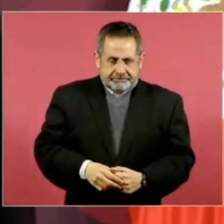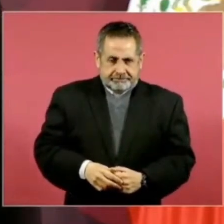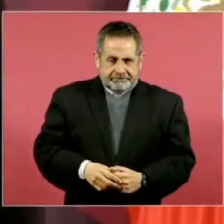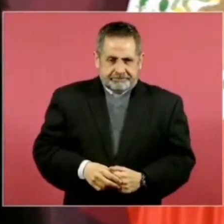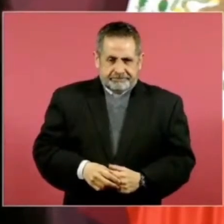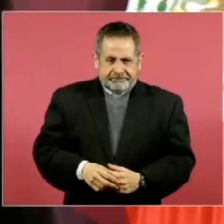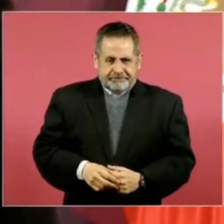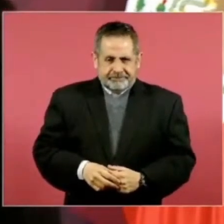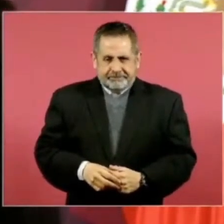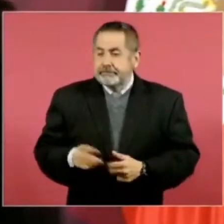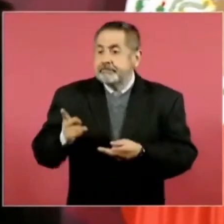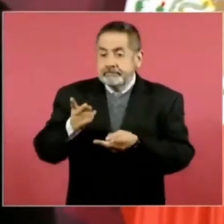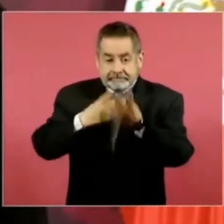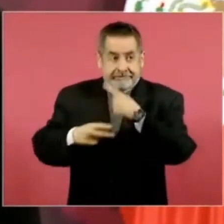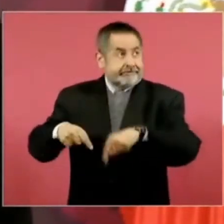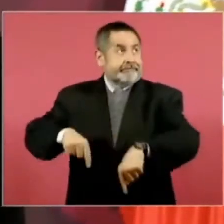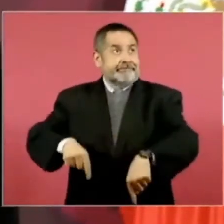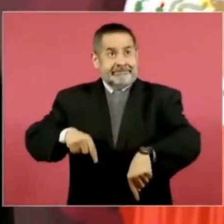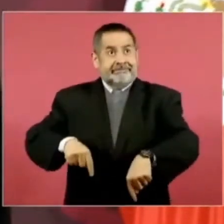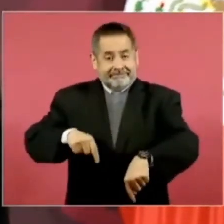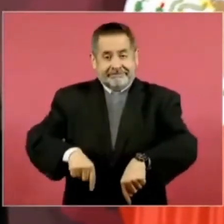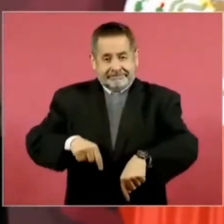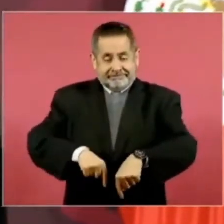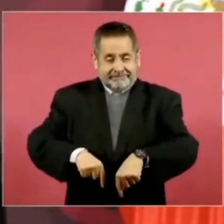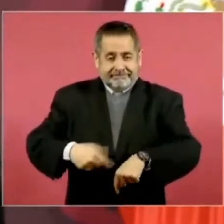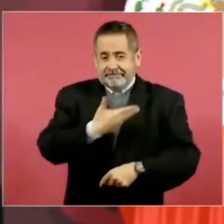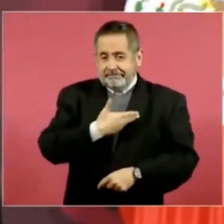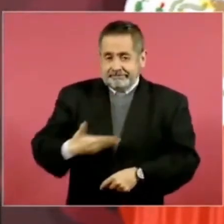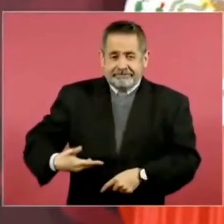Bueno, vinieron aquí, a Palacio,